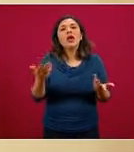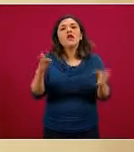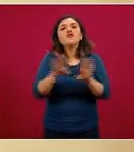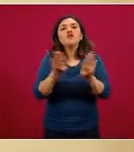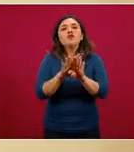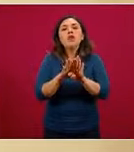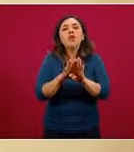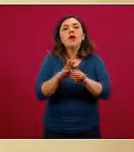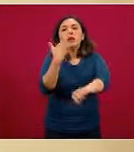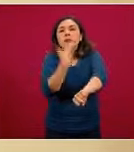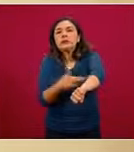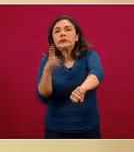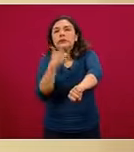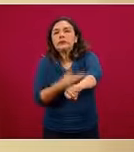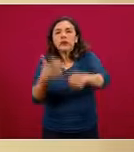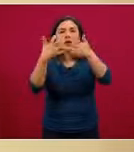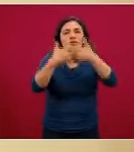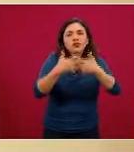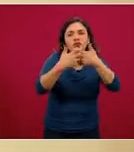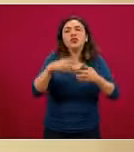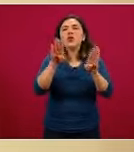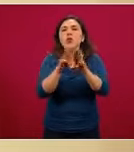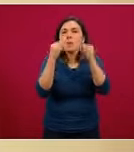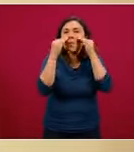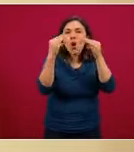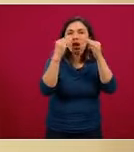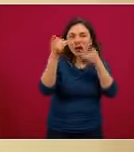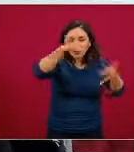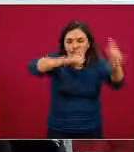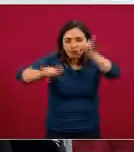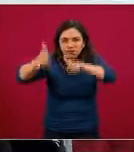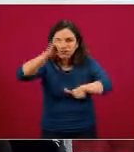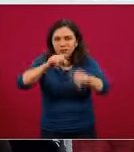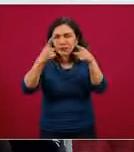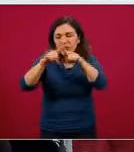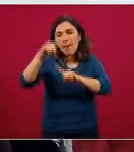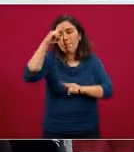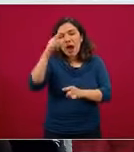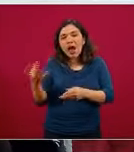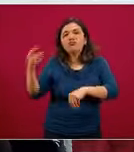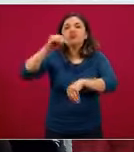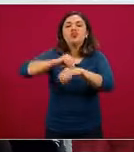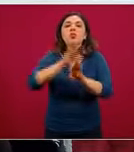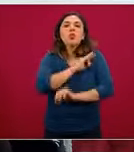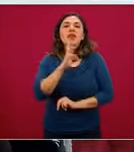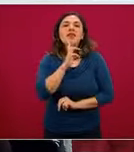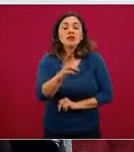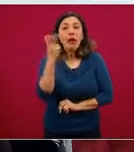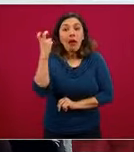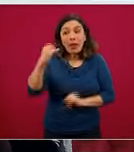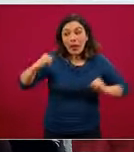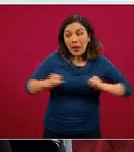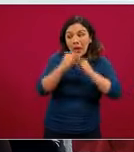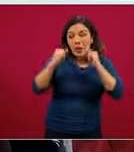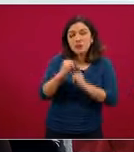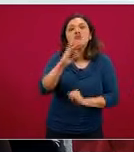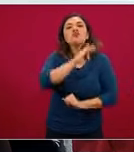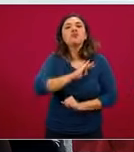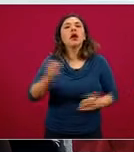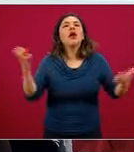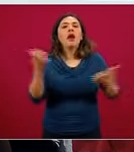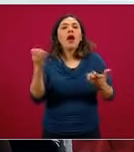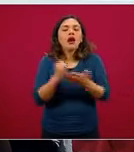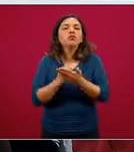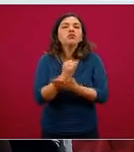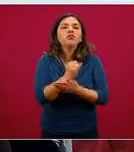el procesamiento de las muestras y por lo tanto la emisión de resultados que le permitirán al Instituto Nacional de Salud